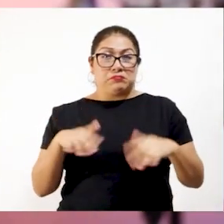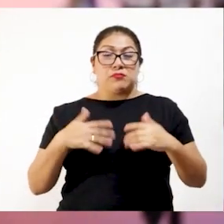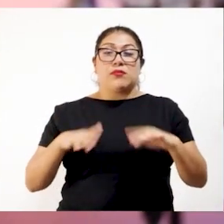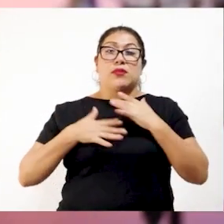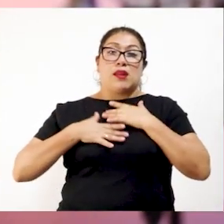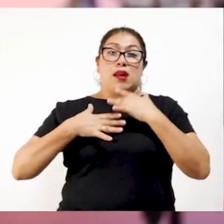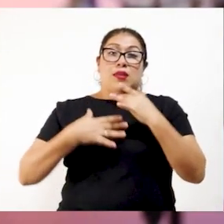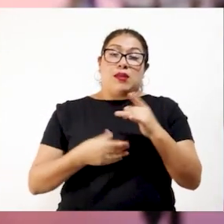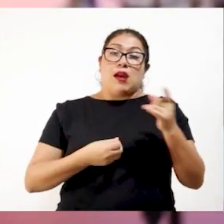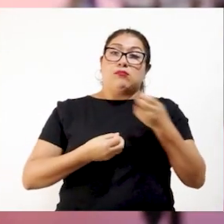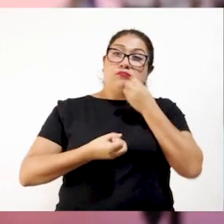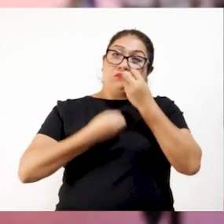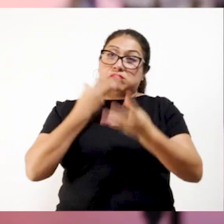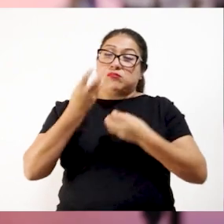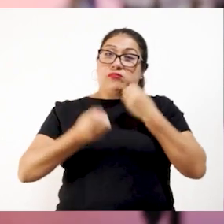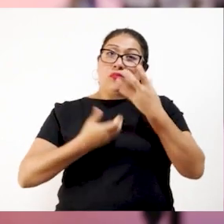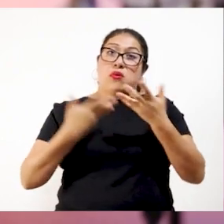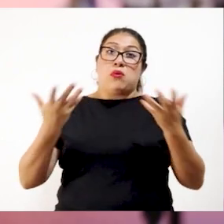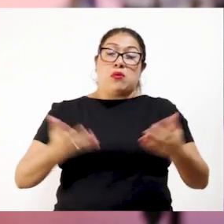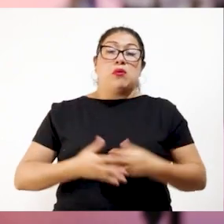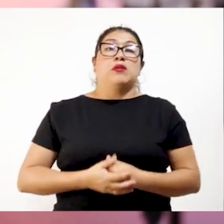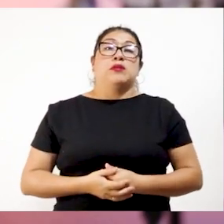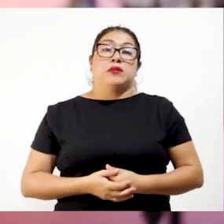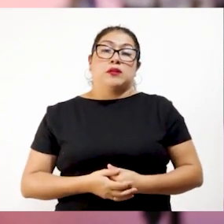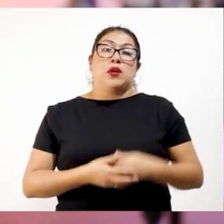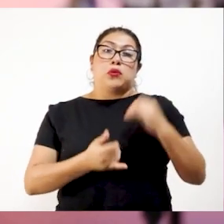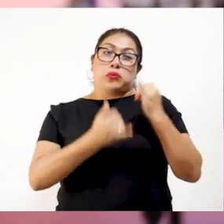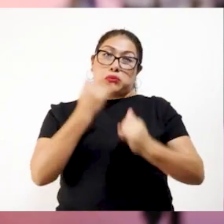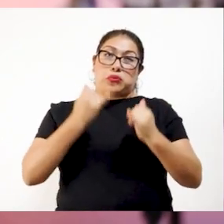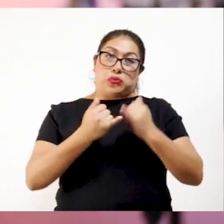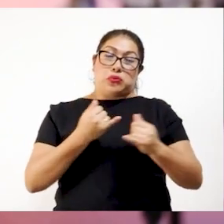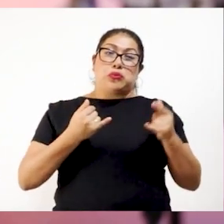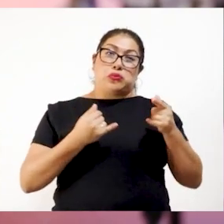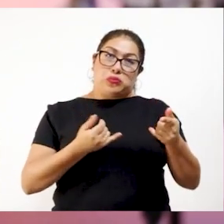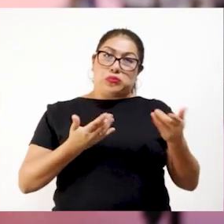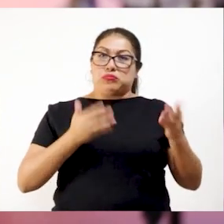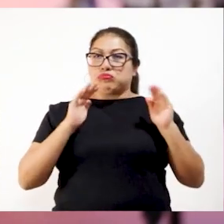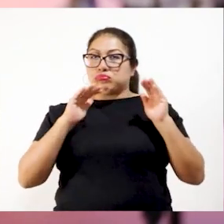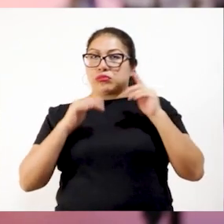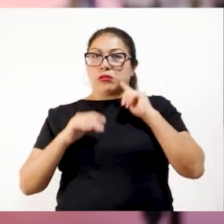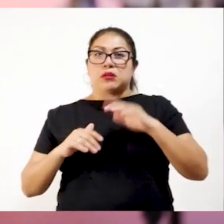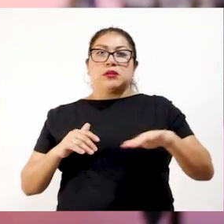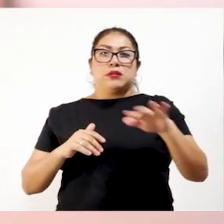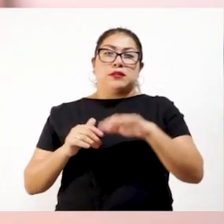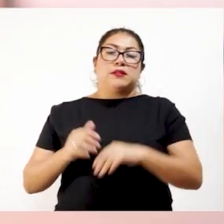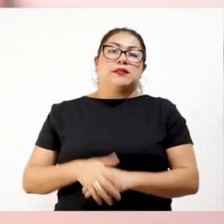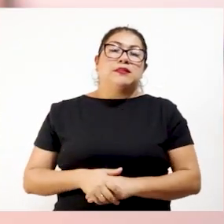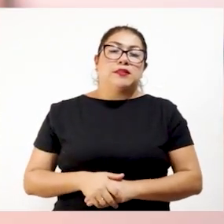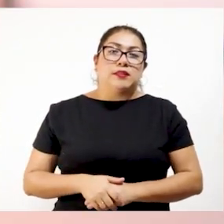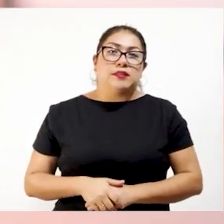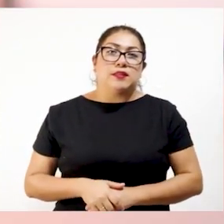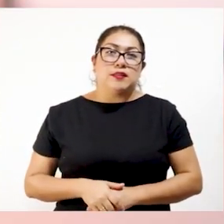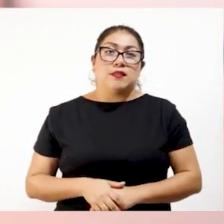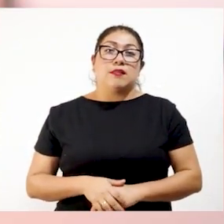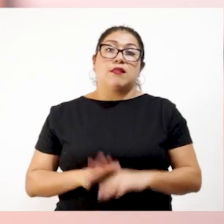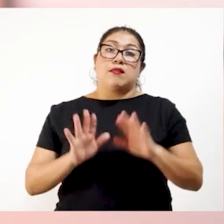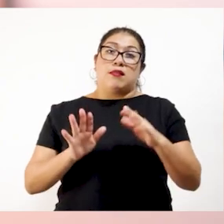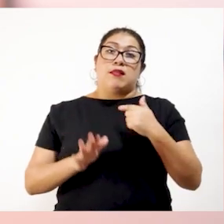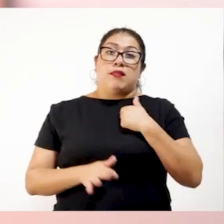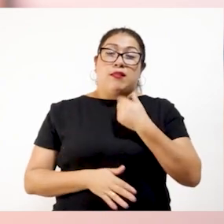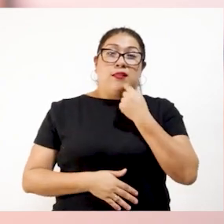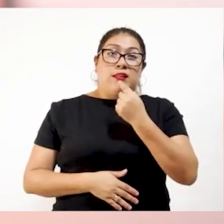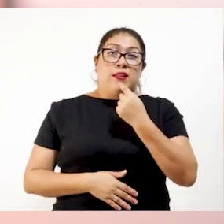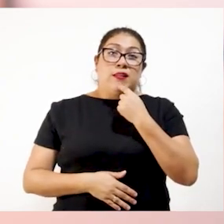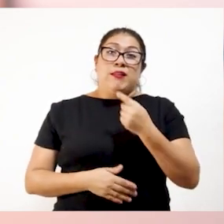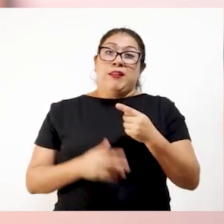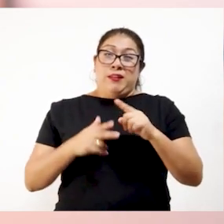muy interesante lo que nos has contado. Te dejo para que te despidas de nuestro público. Bueno, pues lo hago como